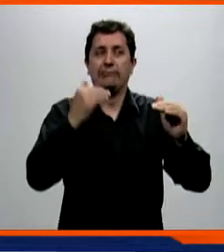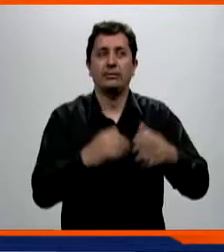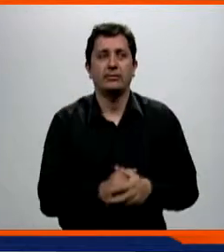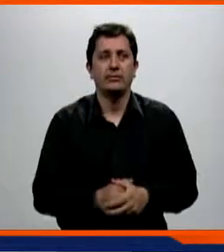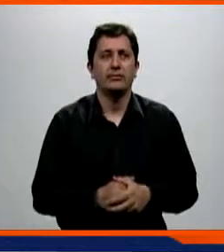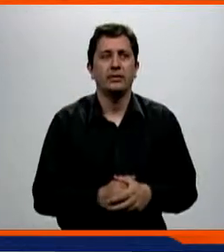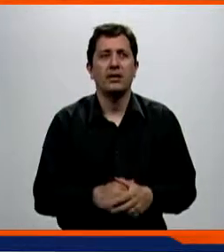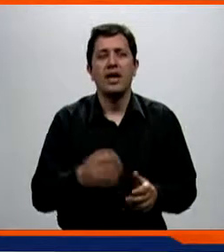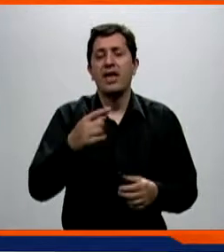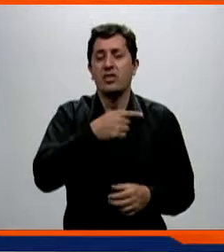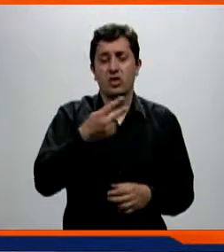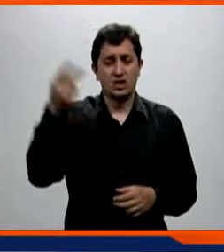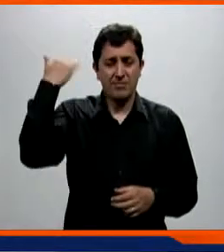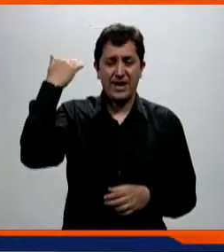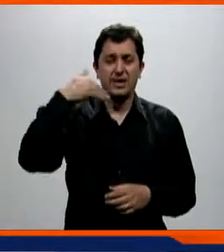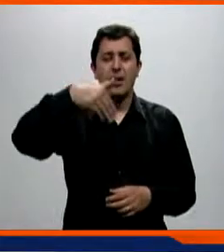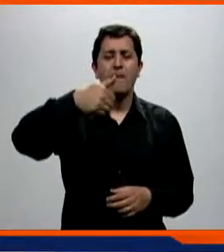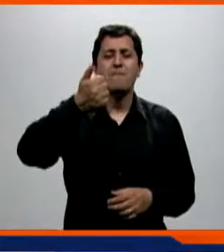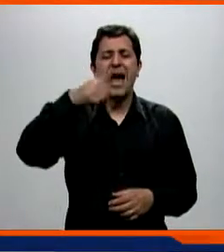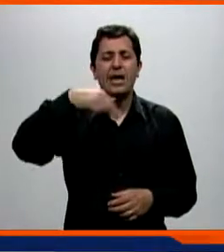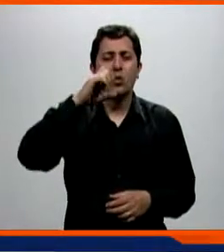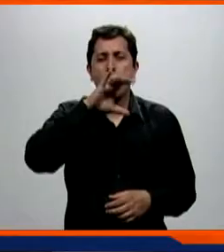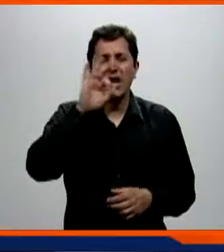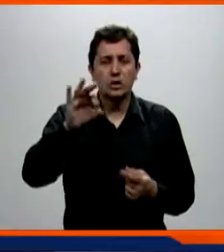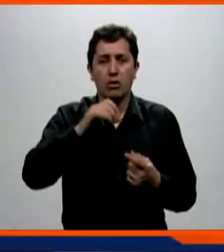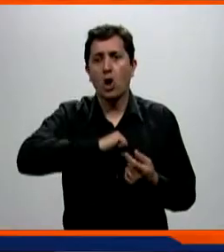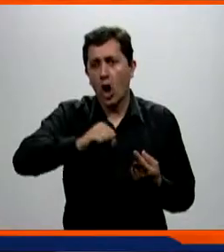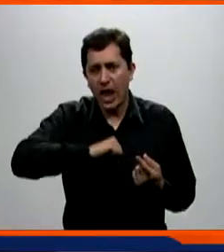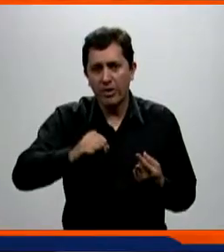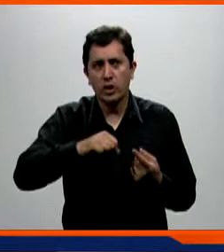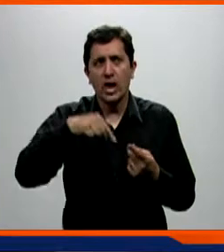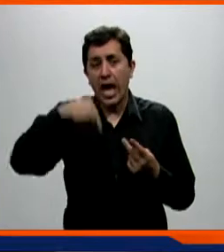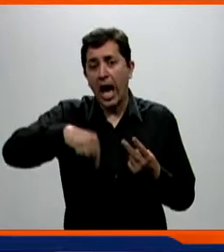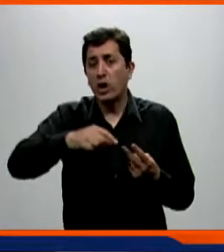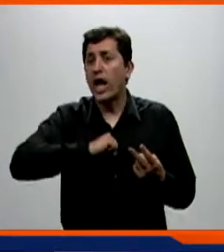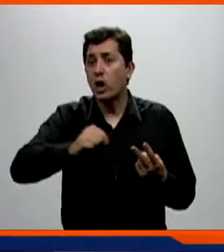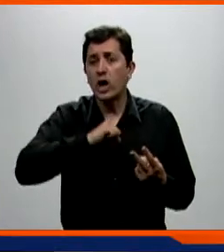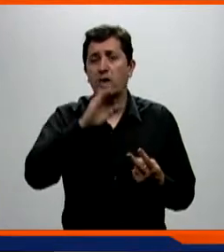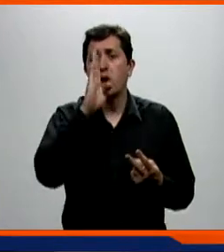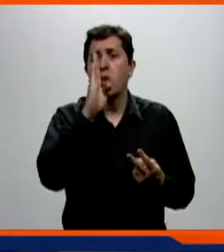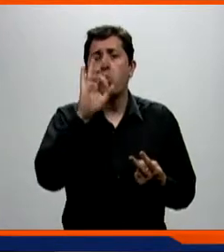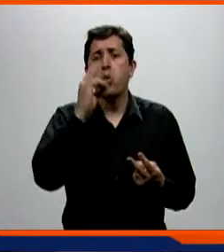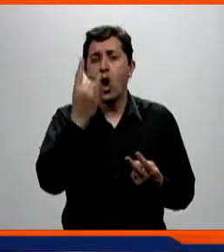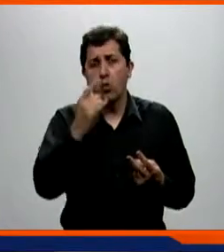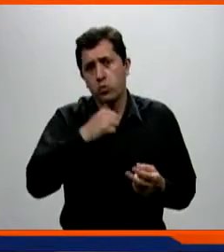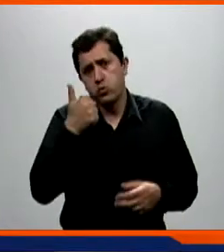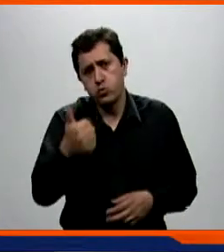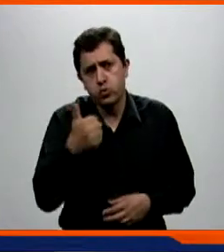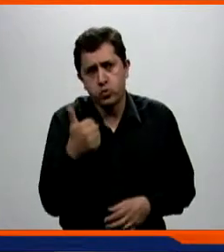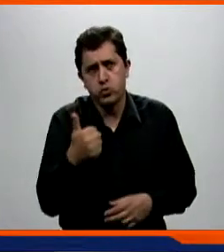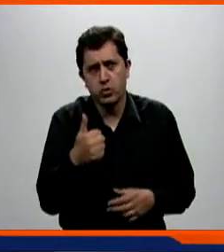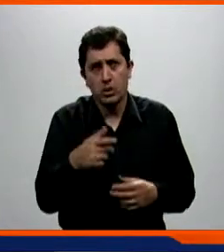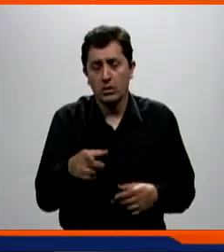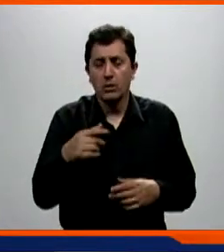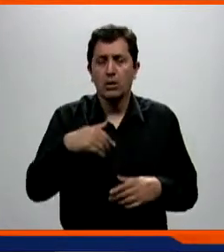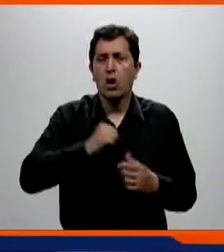semanas hablábamos de Mancuello, goleador del campeonato, que se sumaba a la línea de Teo Gutiérrez. Ya hay que hablar de Bou. Otro de los que están teniendo un muy buen torneo. Sin ningún lugar a duda, me parece que